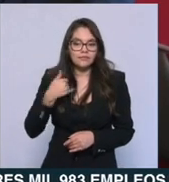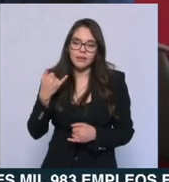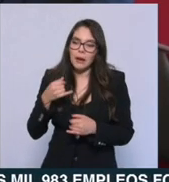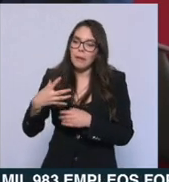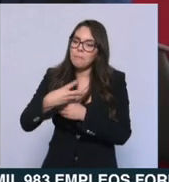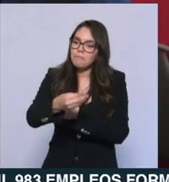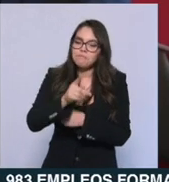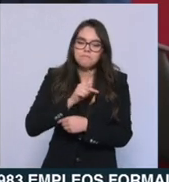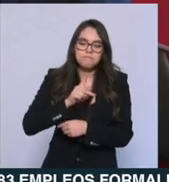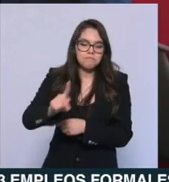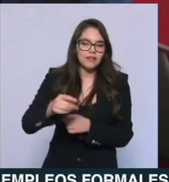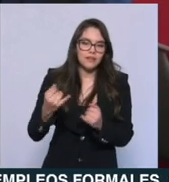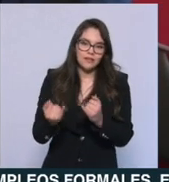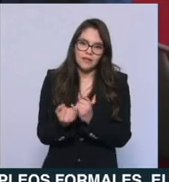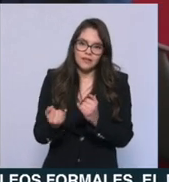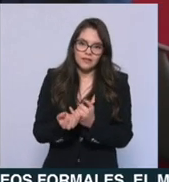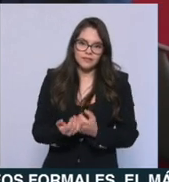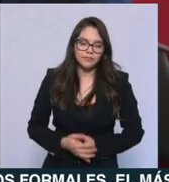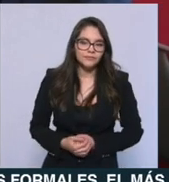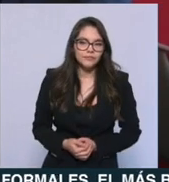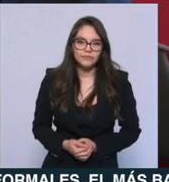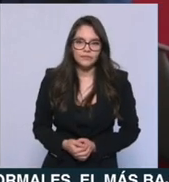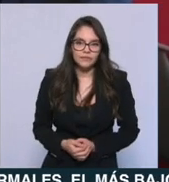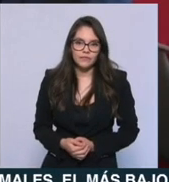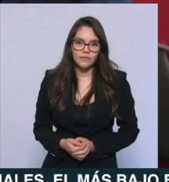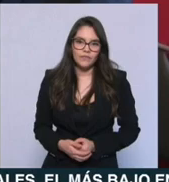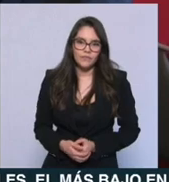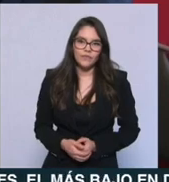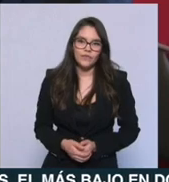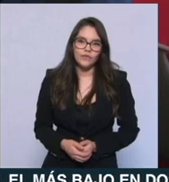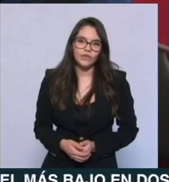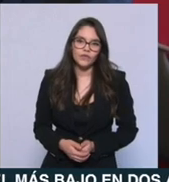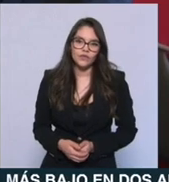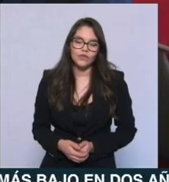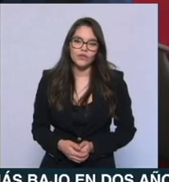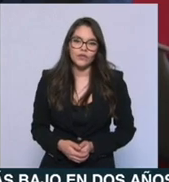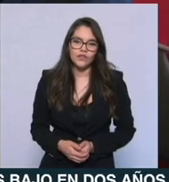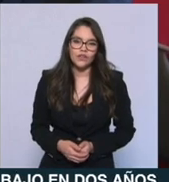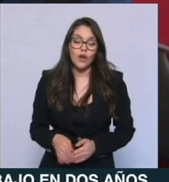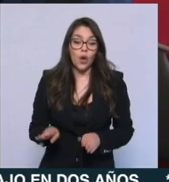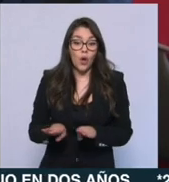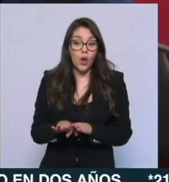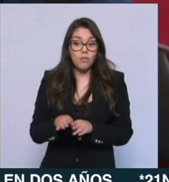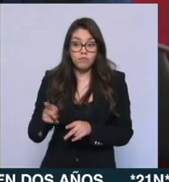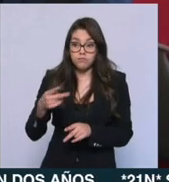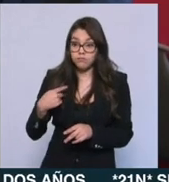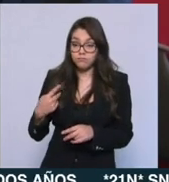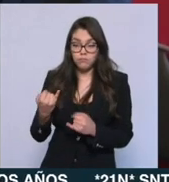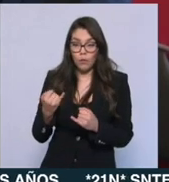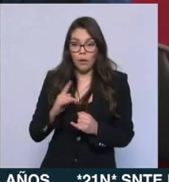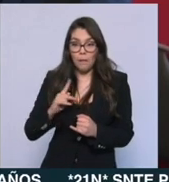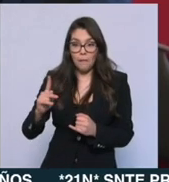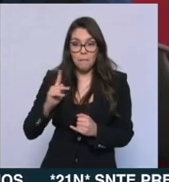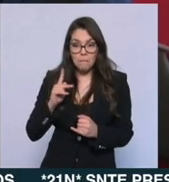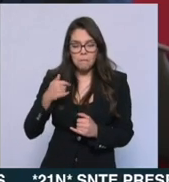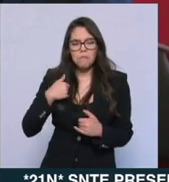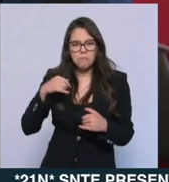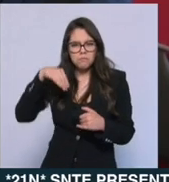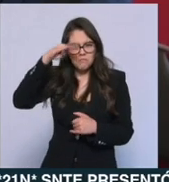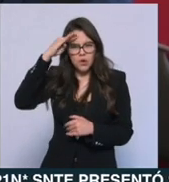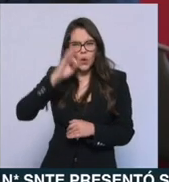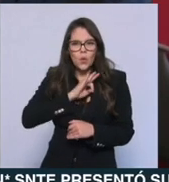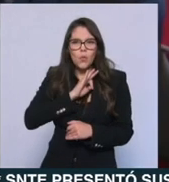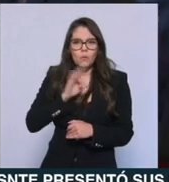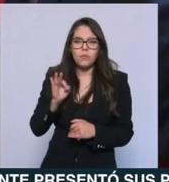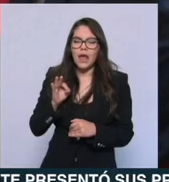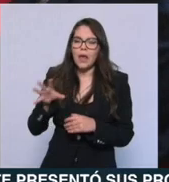compartimos. Y como lo compartimos, pues esa complicidad entendemos que puede y que debe ser más